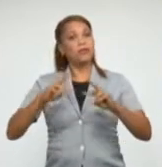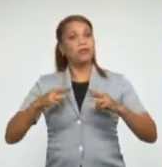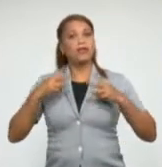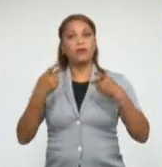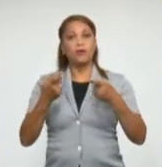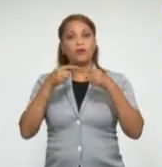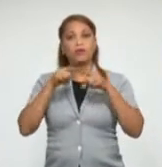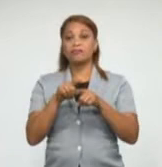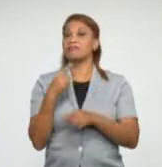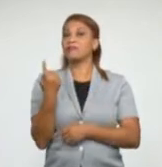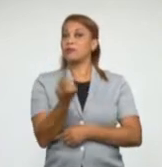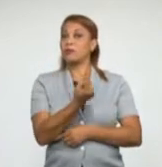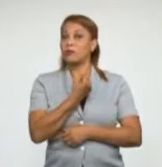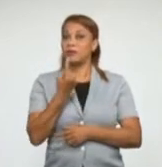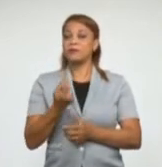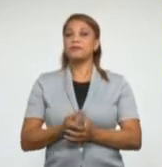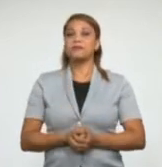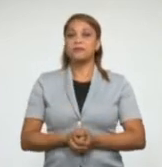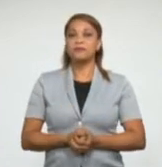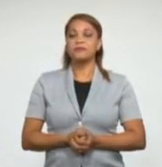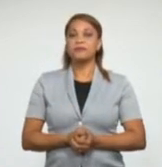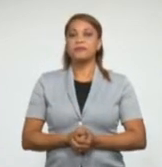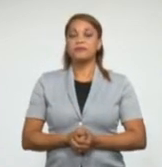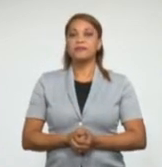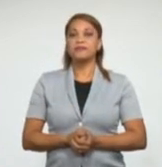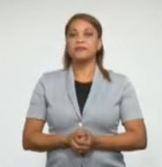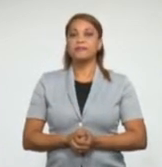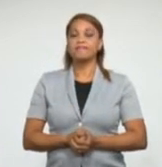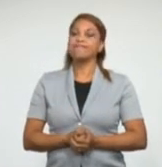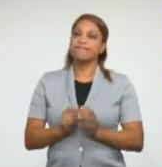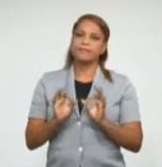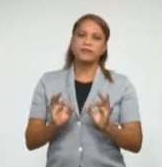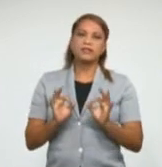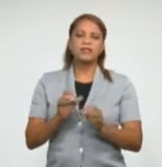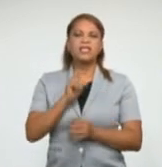espacio. Realmente es muy difícil